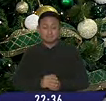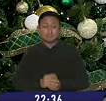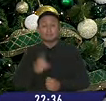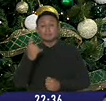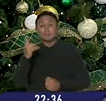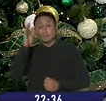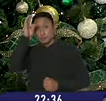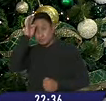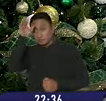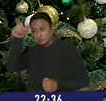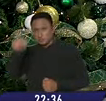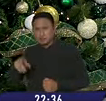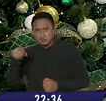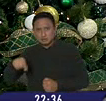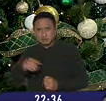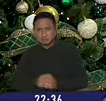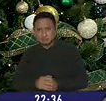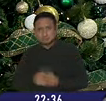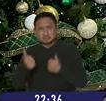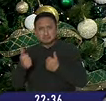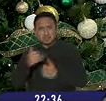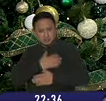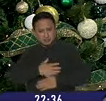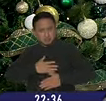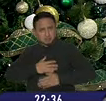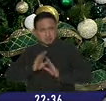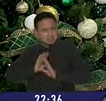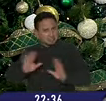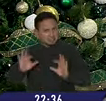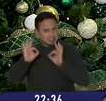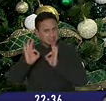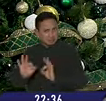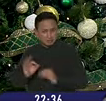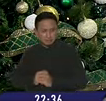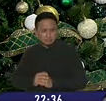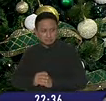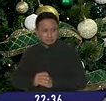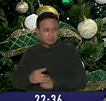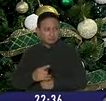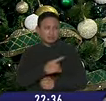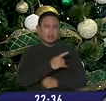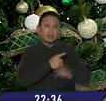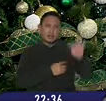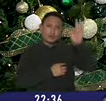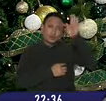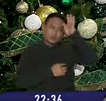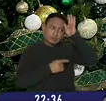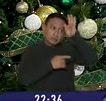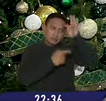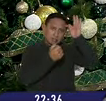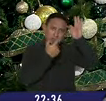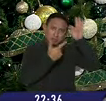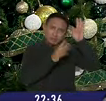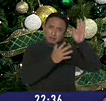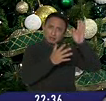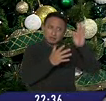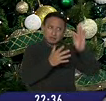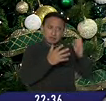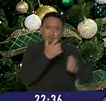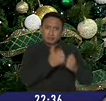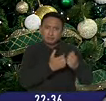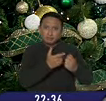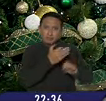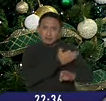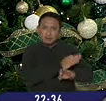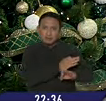en uno los pacientes dicen encontrarse satisfechos con la atención recibida, en otro explican que la falta de insumos y medicinas retrasa